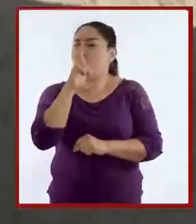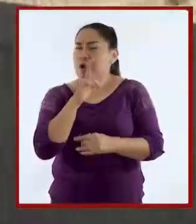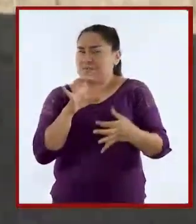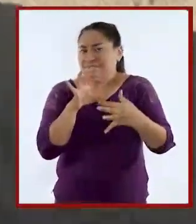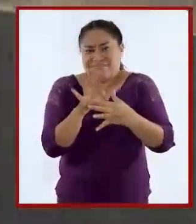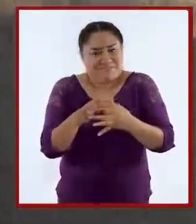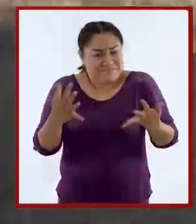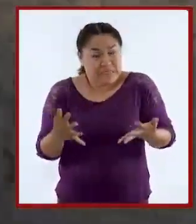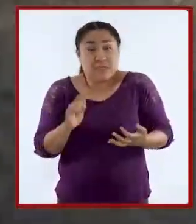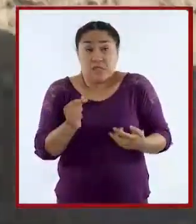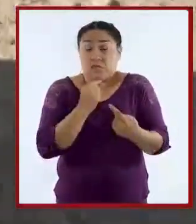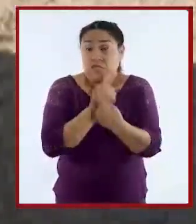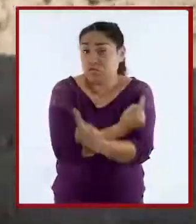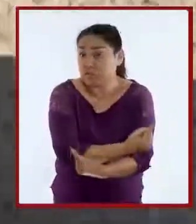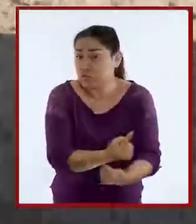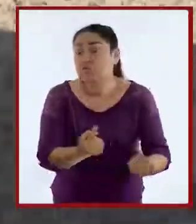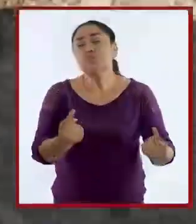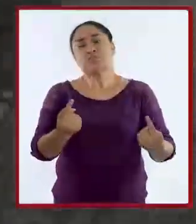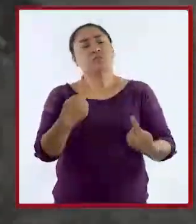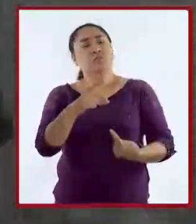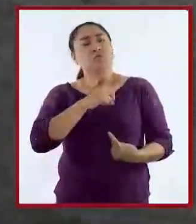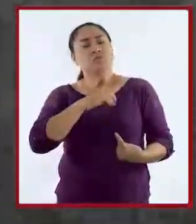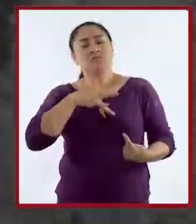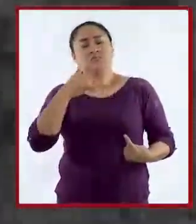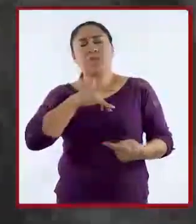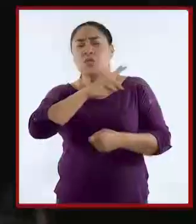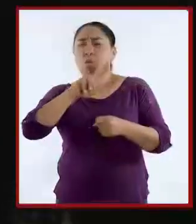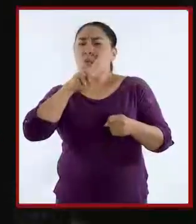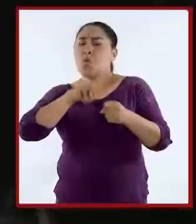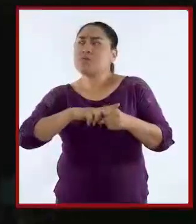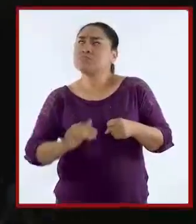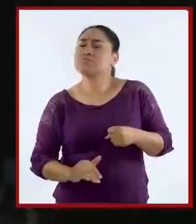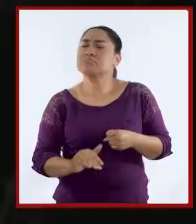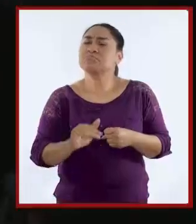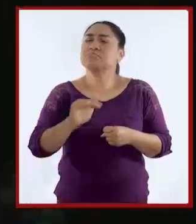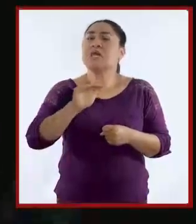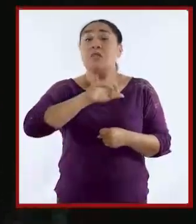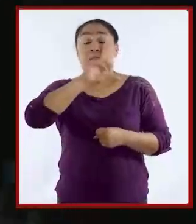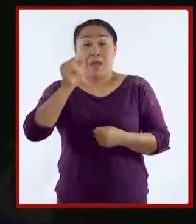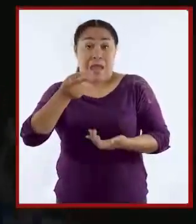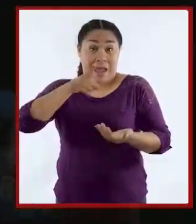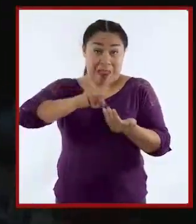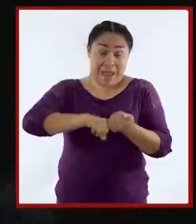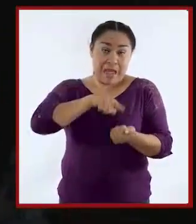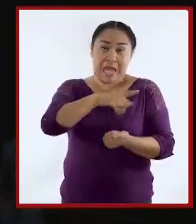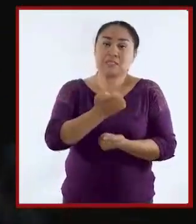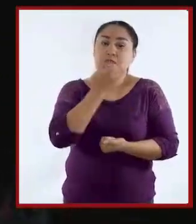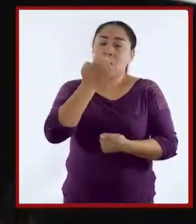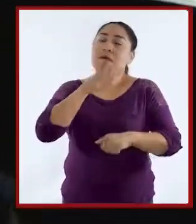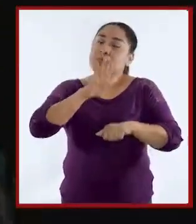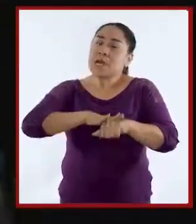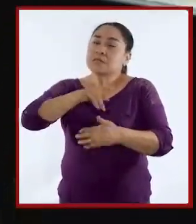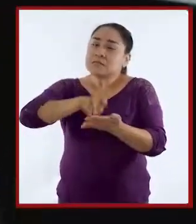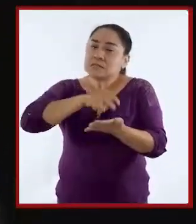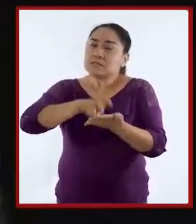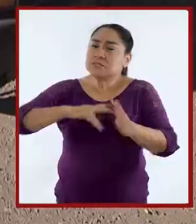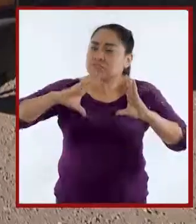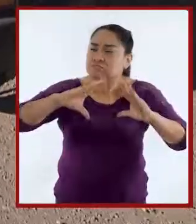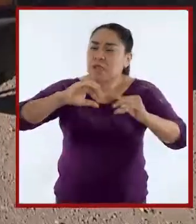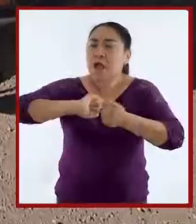precisamente así. Los niños nacen con una curiosidad natural, pero luego a veces la misma escuela se los ve enterrando.